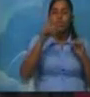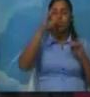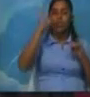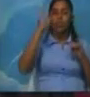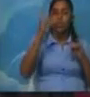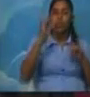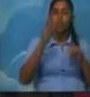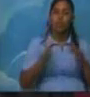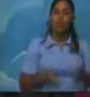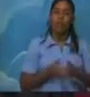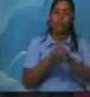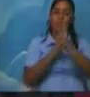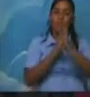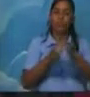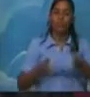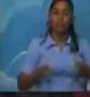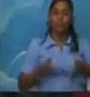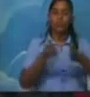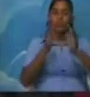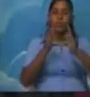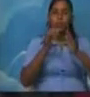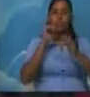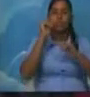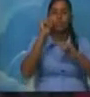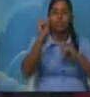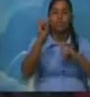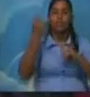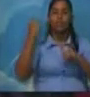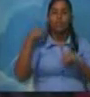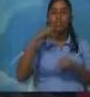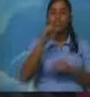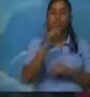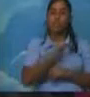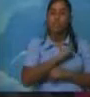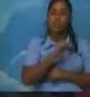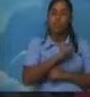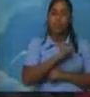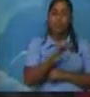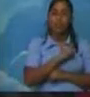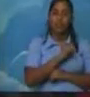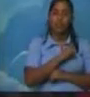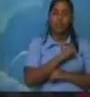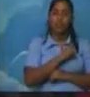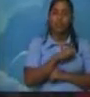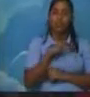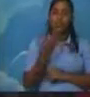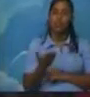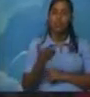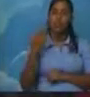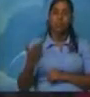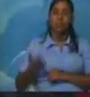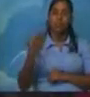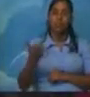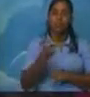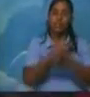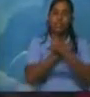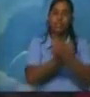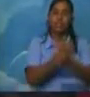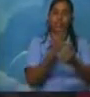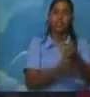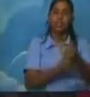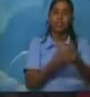andando en sus caminos y temi éole qué importante amados hermanos